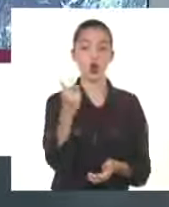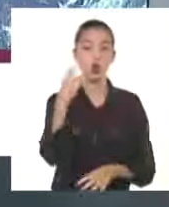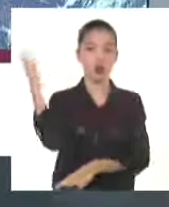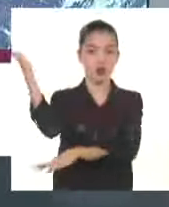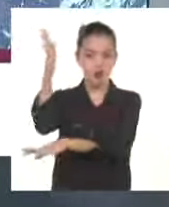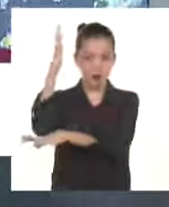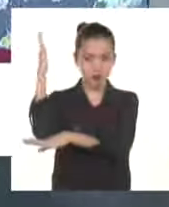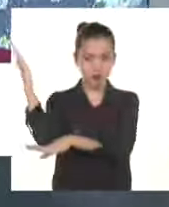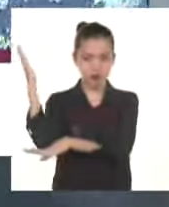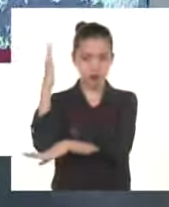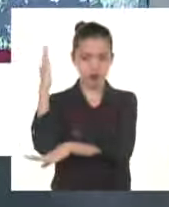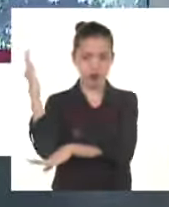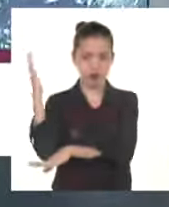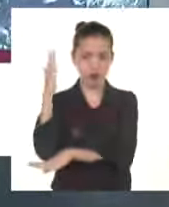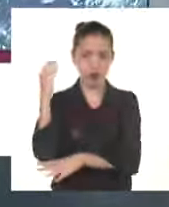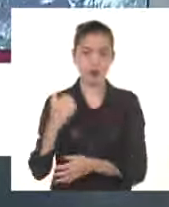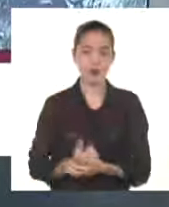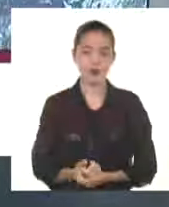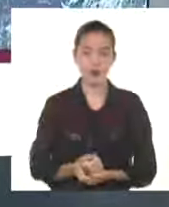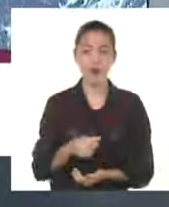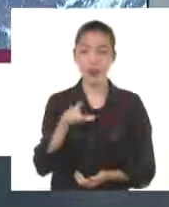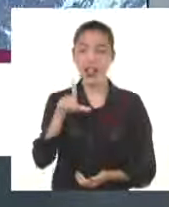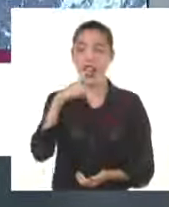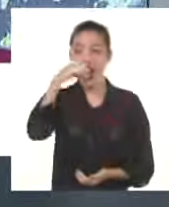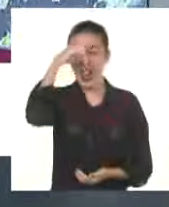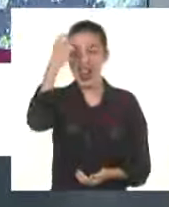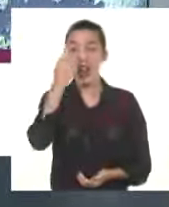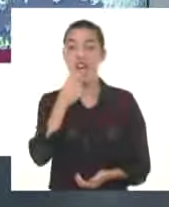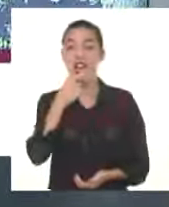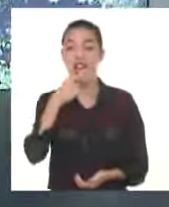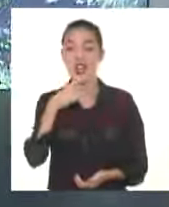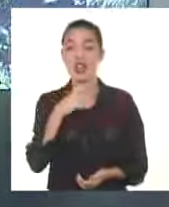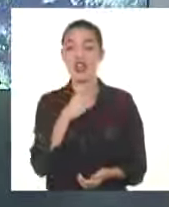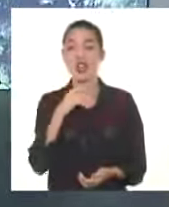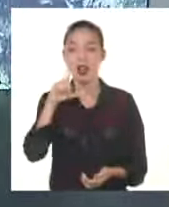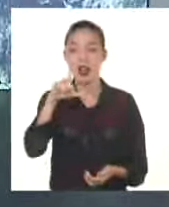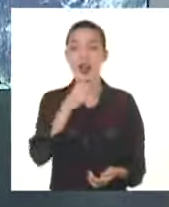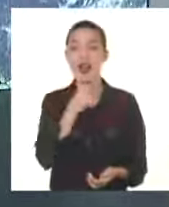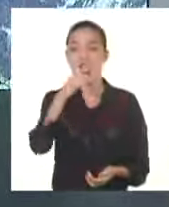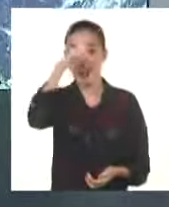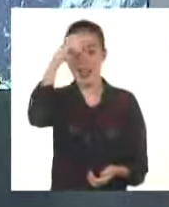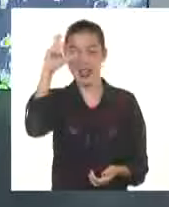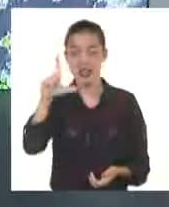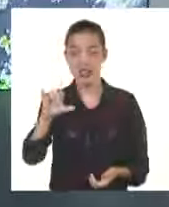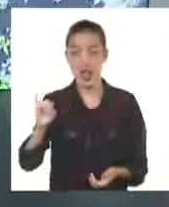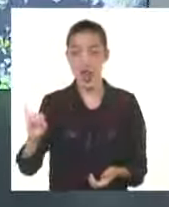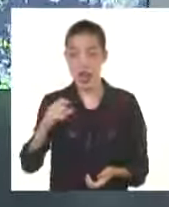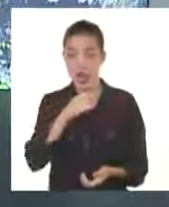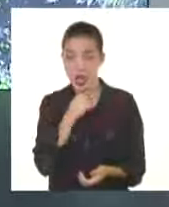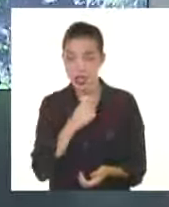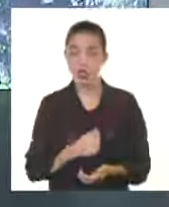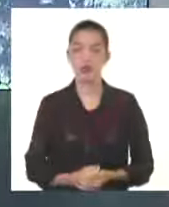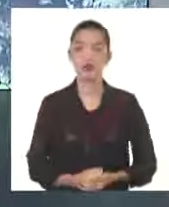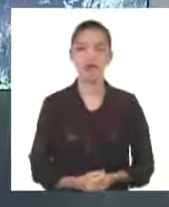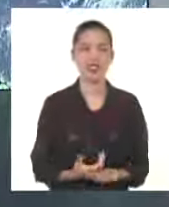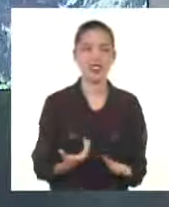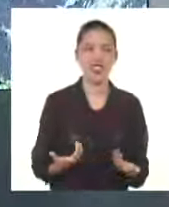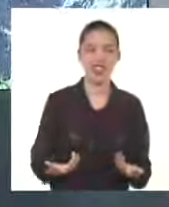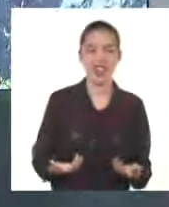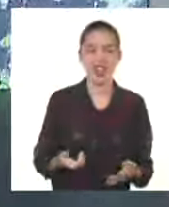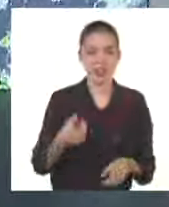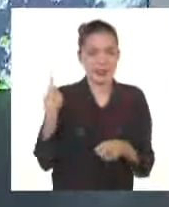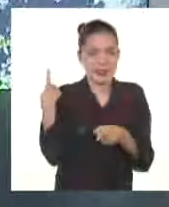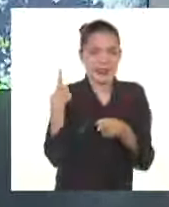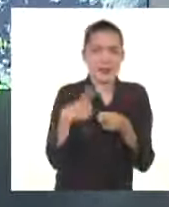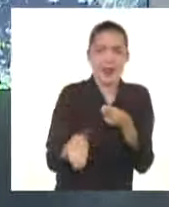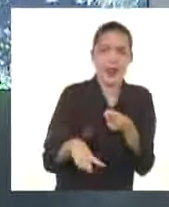y Leslie, que alcanzó esta categoría durante el día de ayer, algo bastante atípico para un mes de octubre, cuando es más habitual la formación de